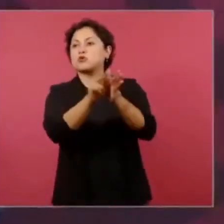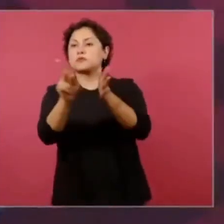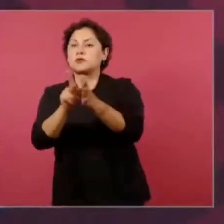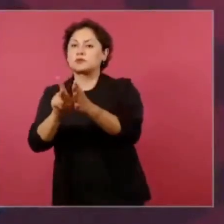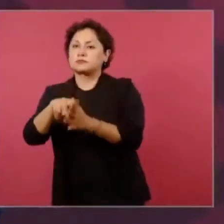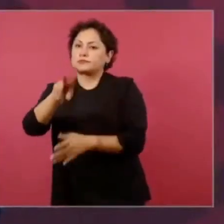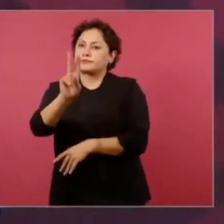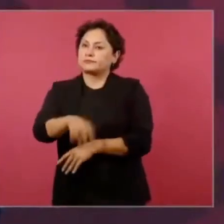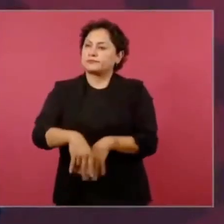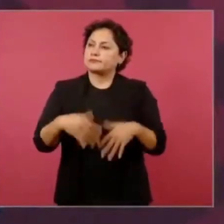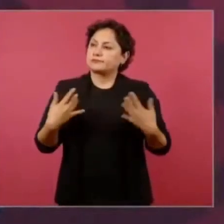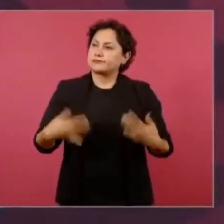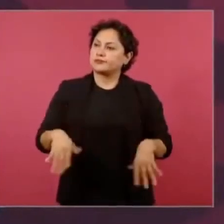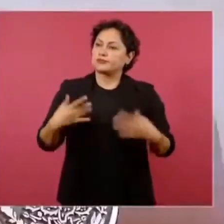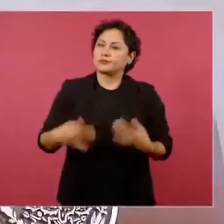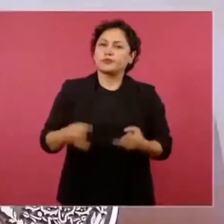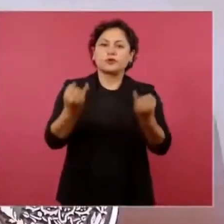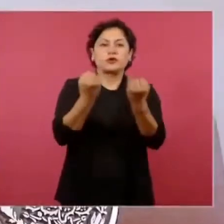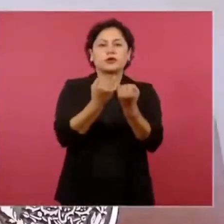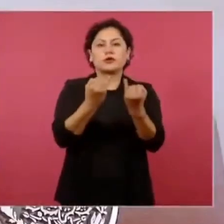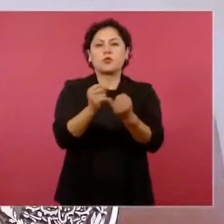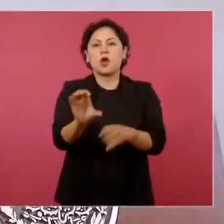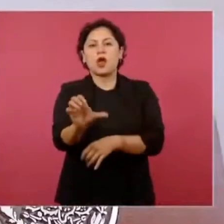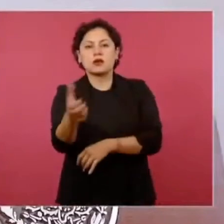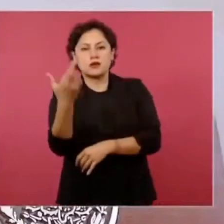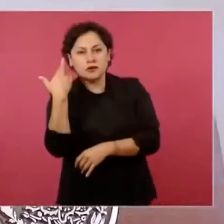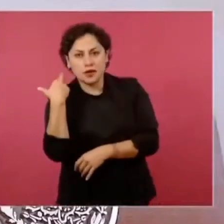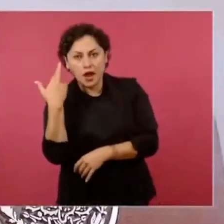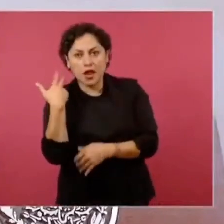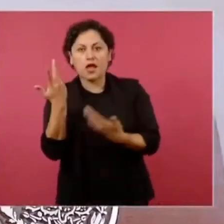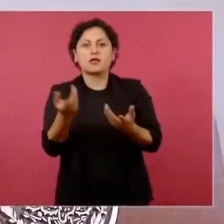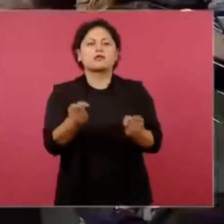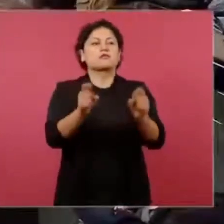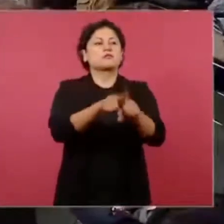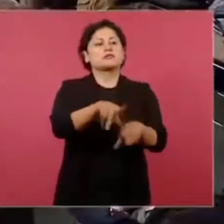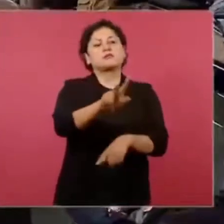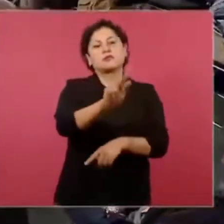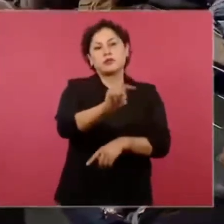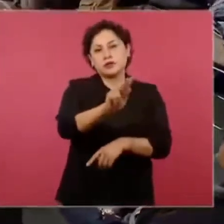las estaciones de radio y las televisoras,